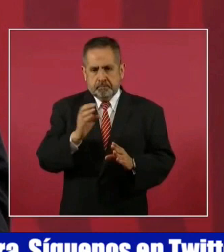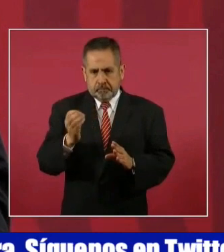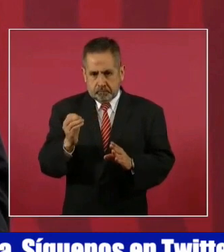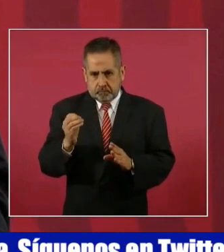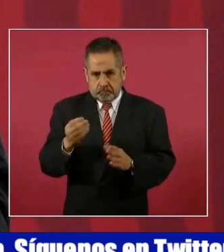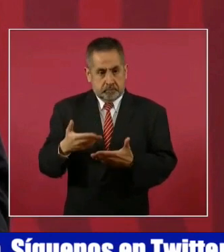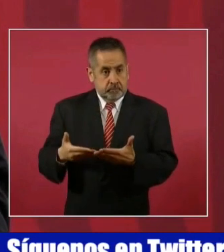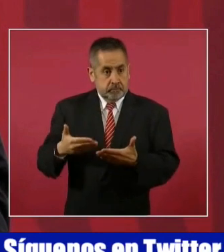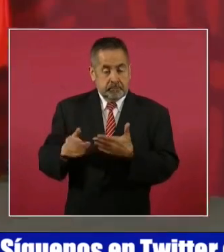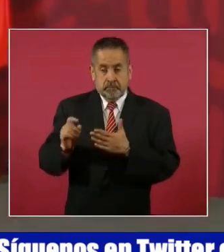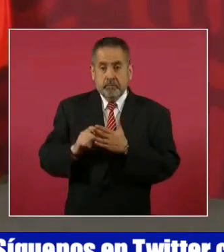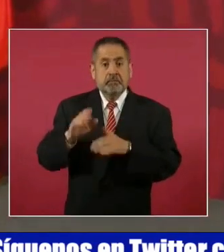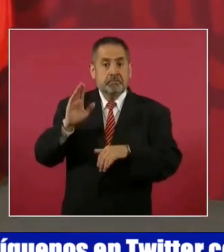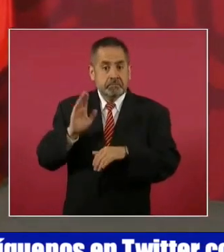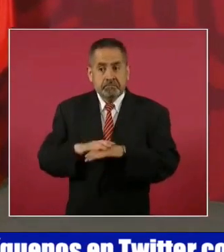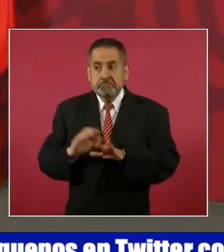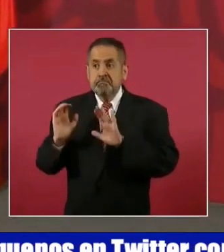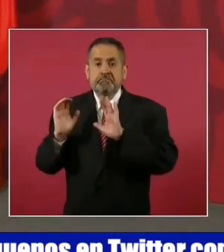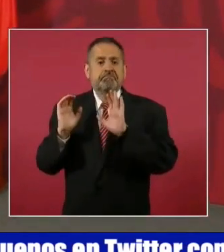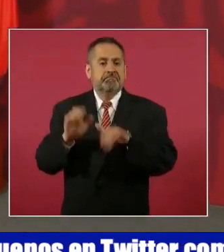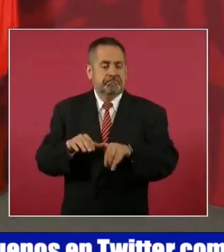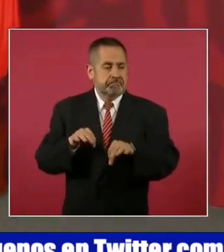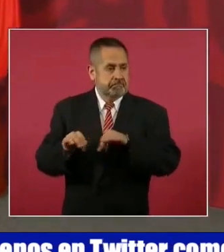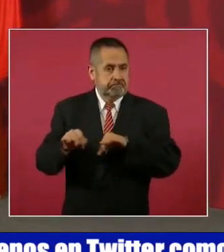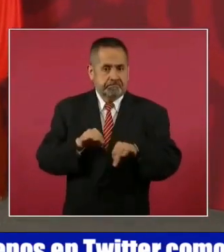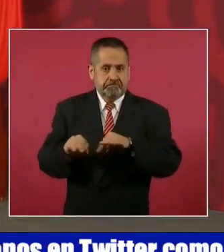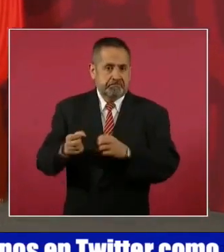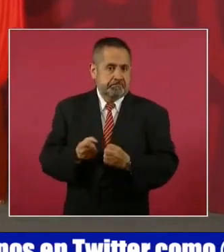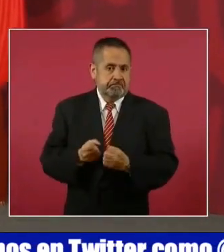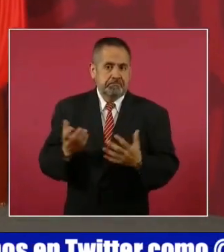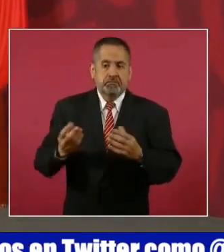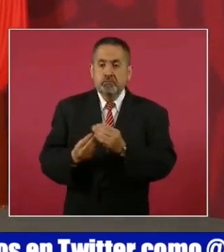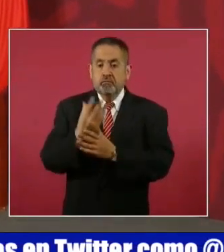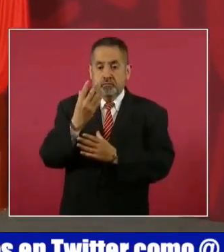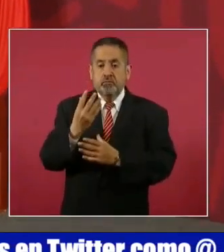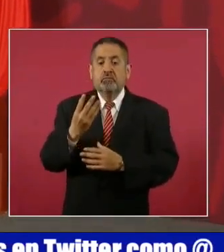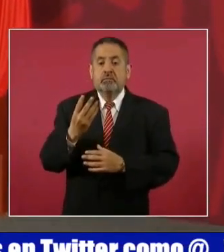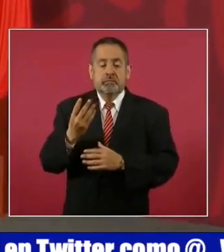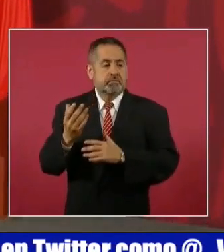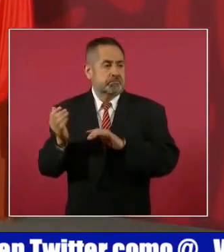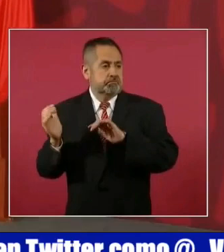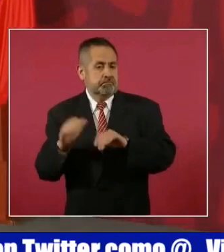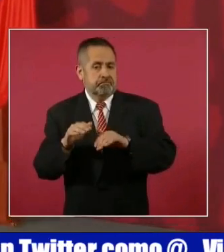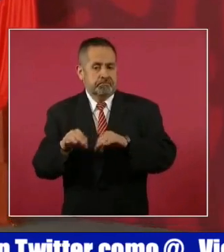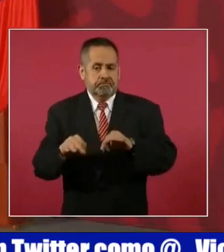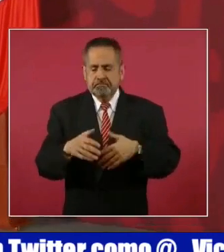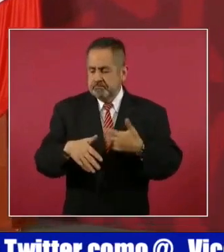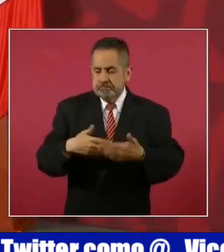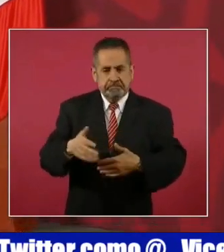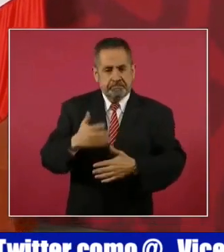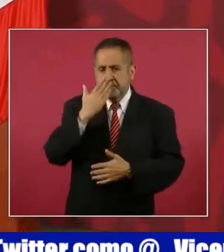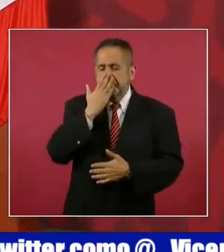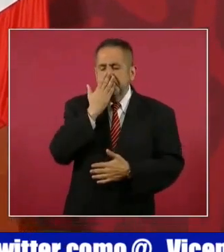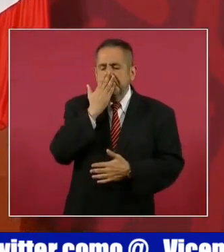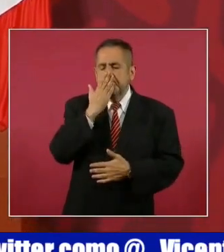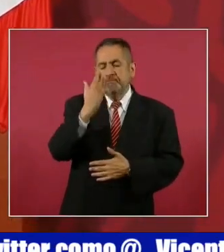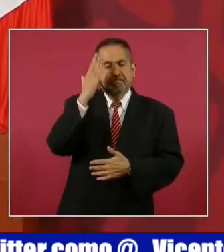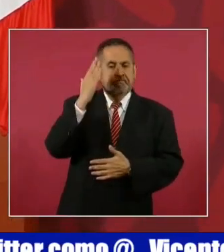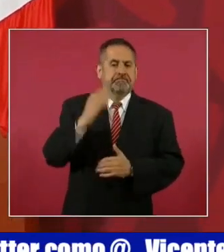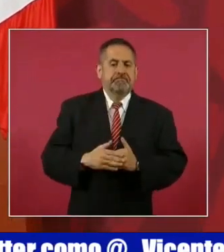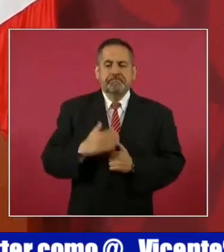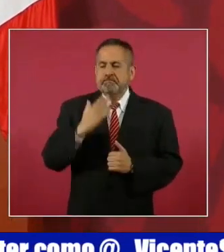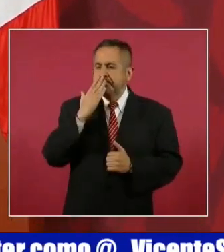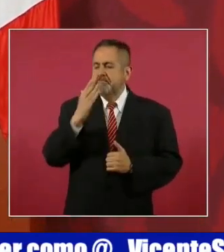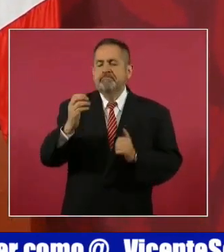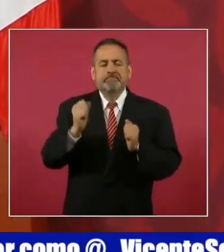en el pasado, pero ahora se están trabajando financiados por el poder empresarial. Ahí tenemos detrás a